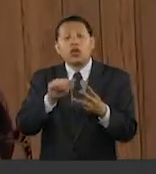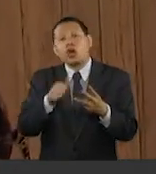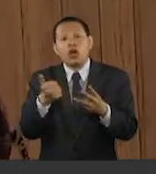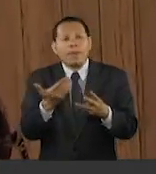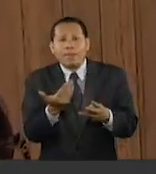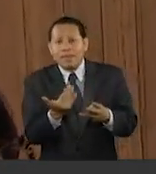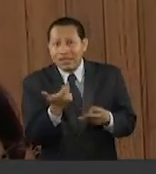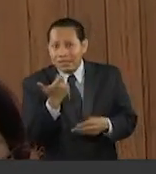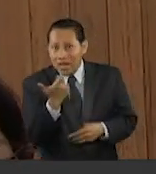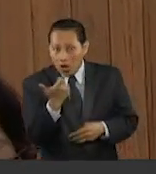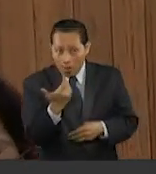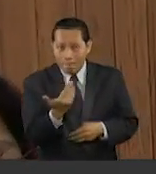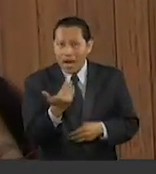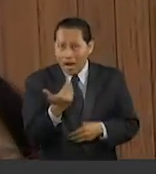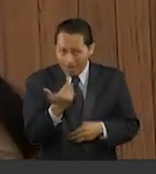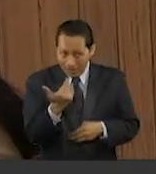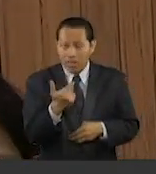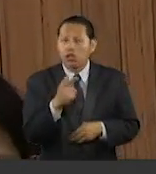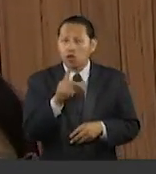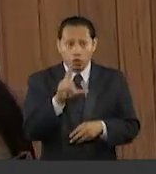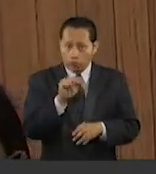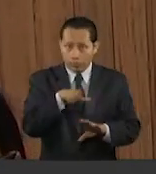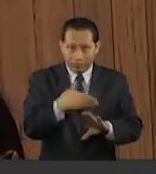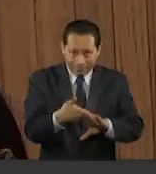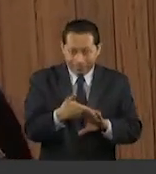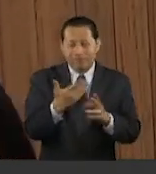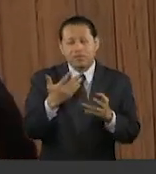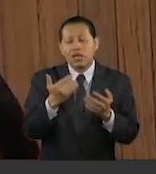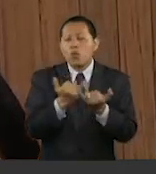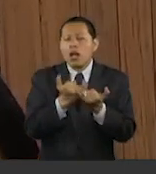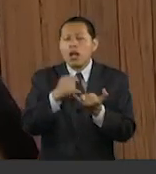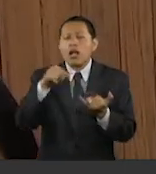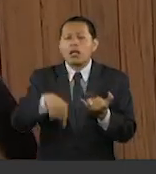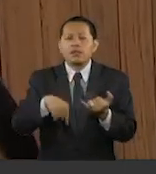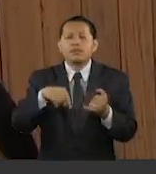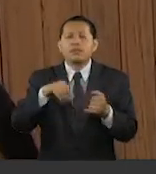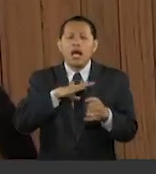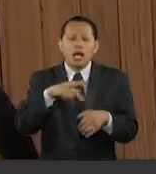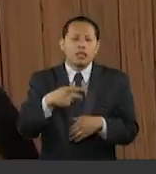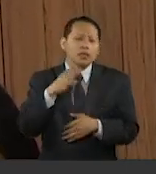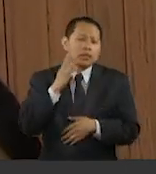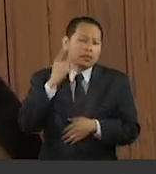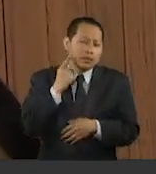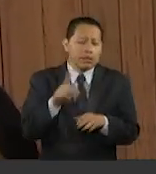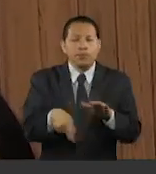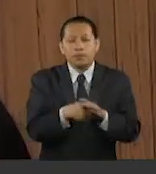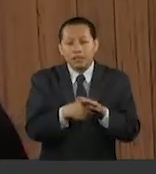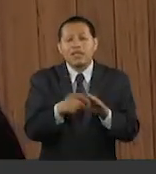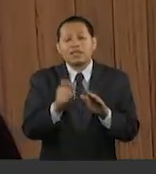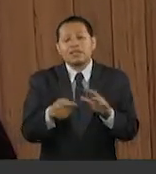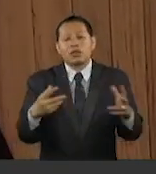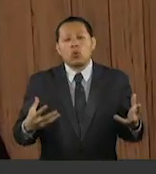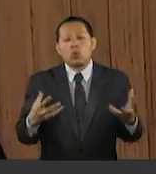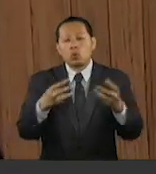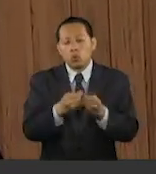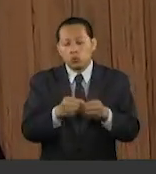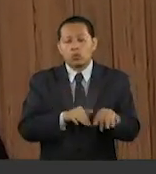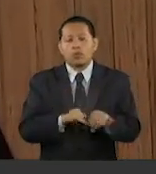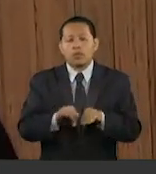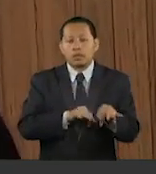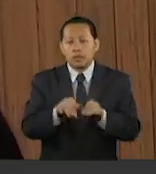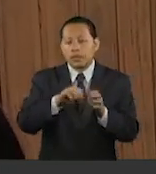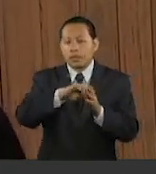que jurídicamente hay pendiente en esta soberanía y que debemos de trabajar en conjunto como